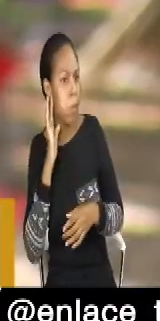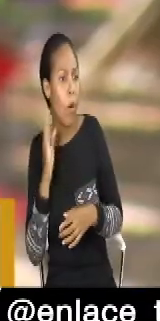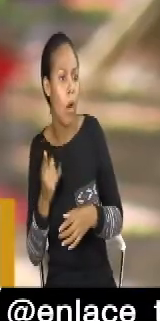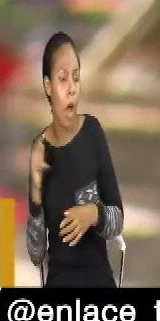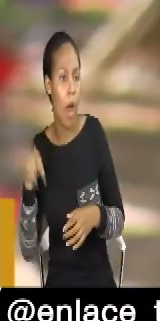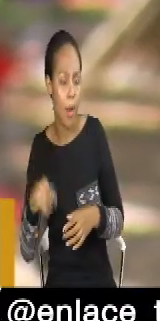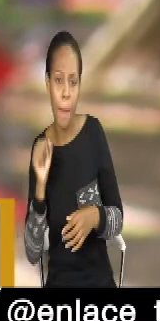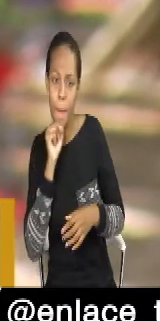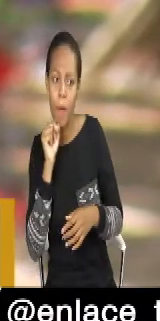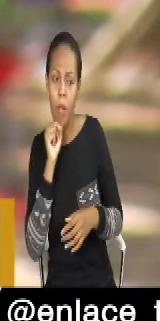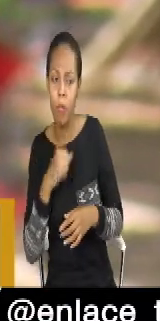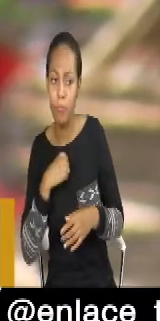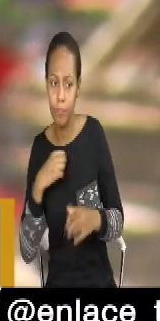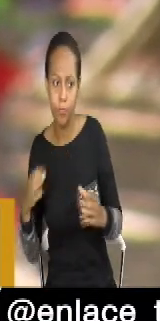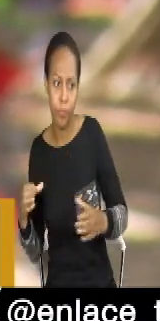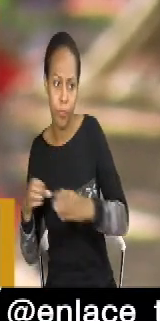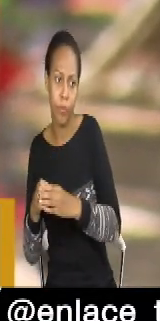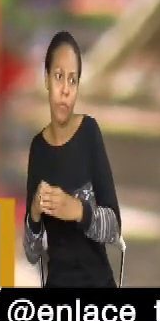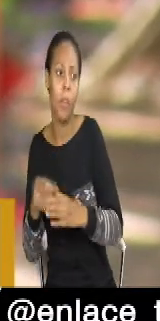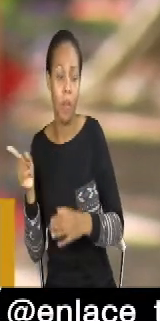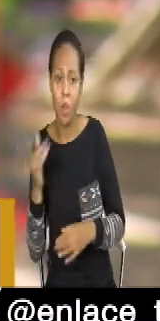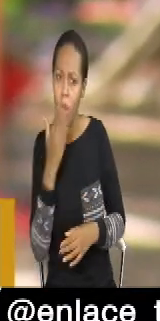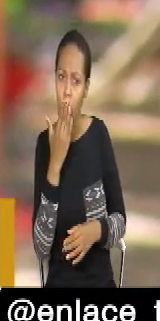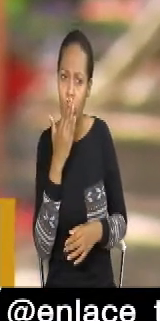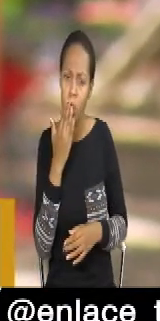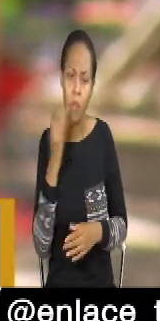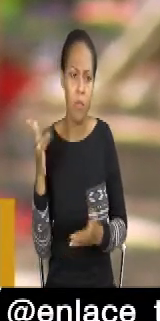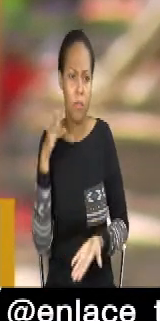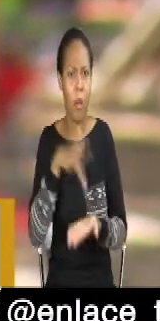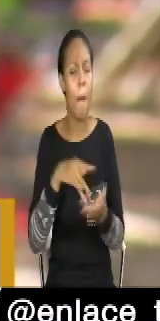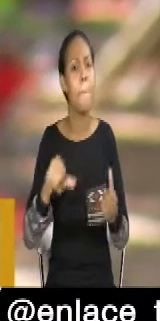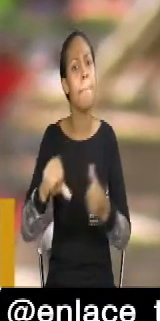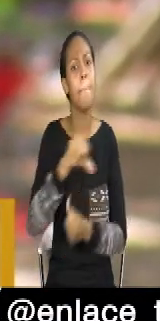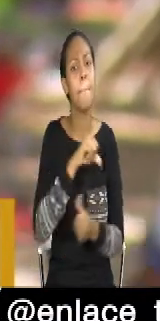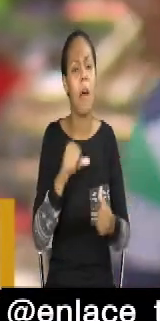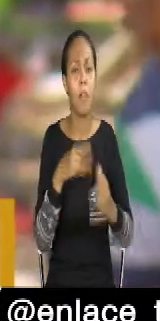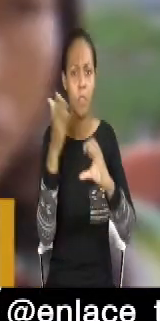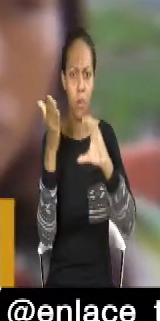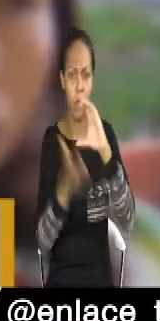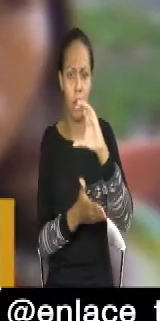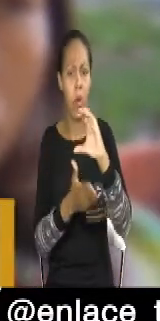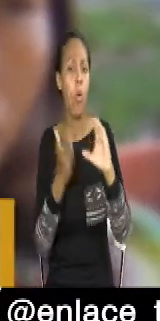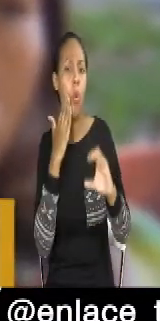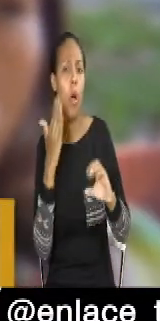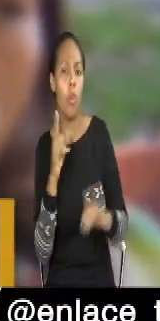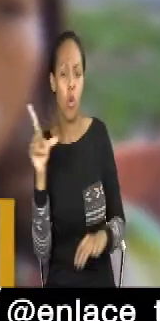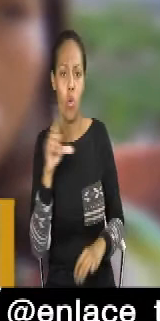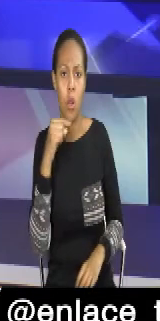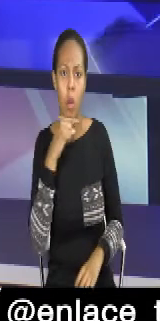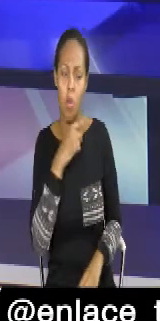Barranca Bermeja. Este grupo de indígenas había llegado a un parque del barrio El Cincuentenario el pasado lunes festivo.